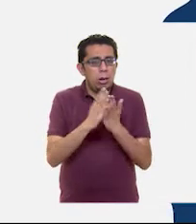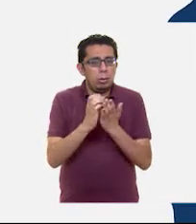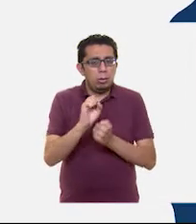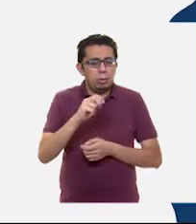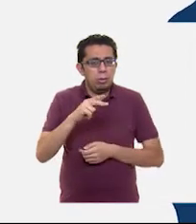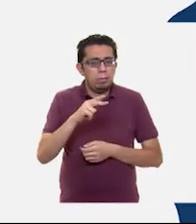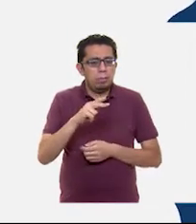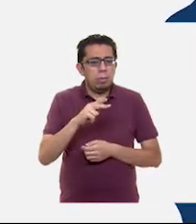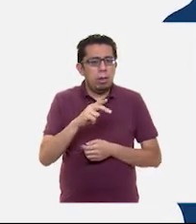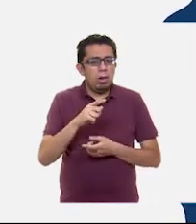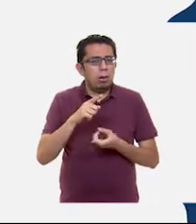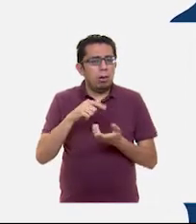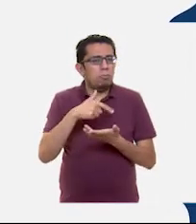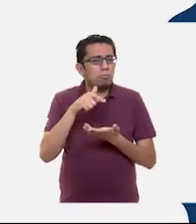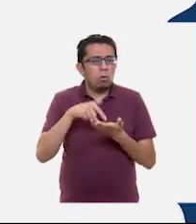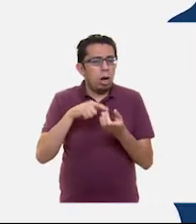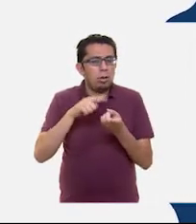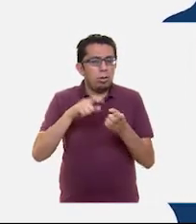página